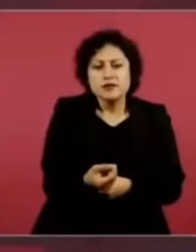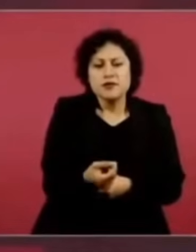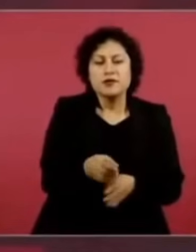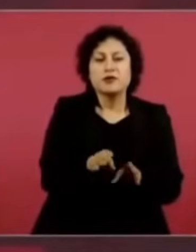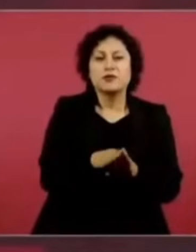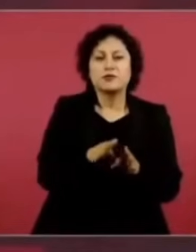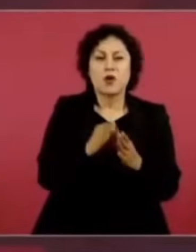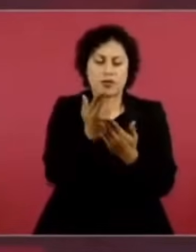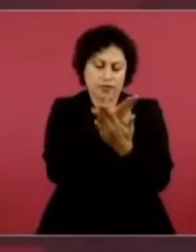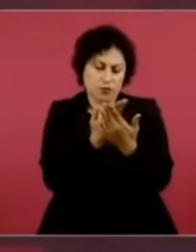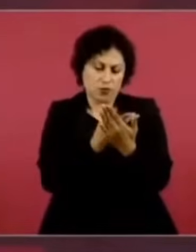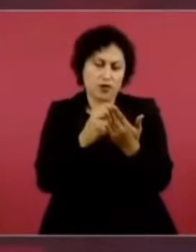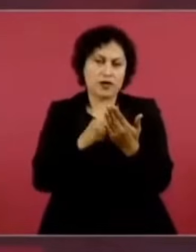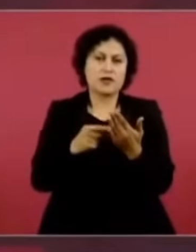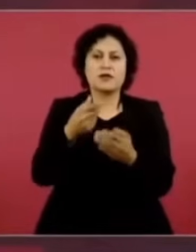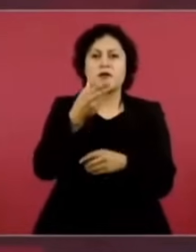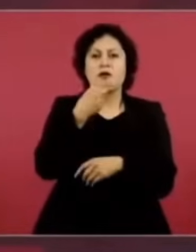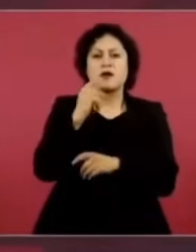acá?